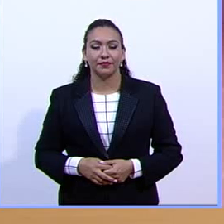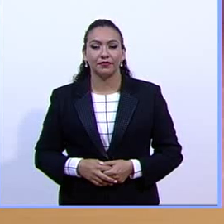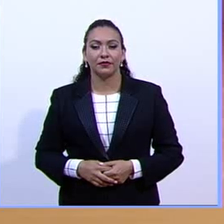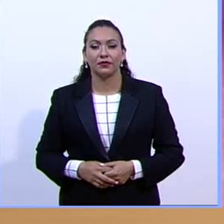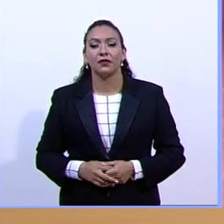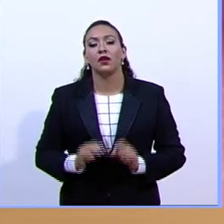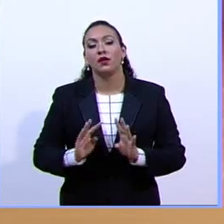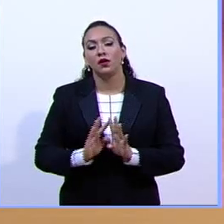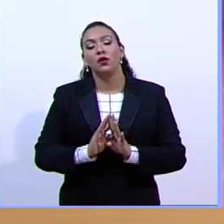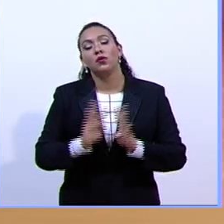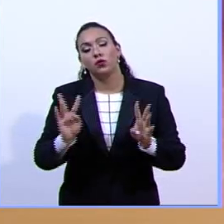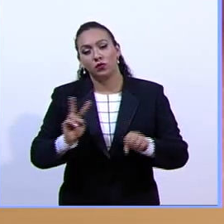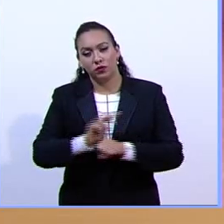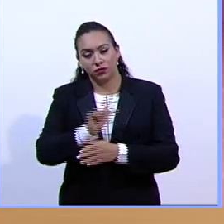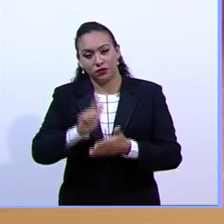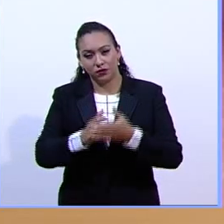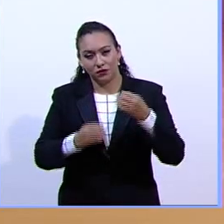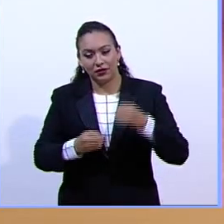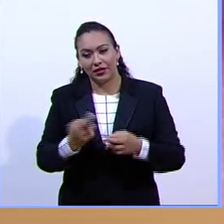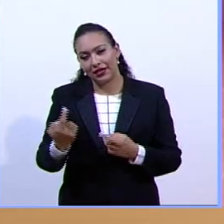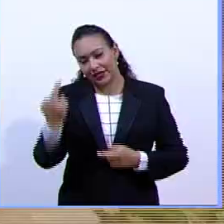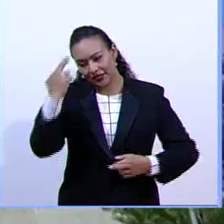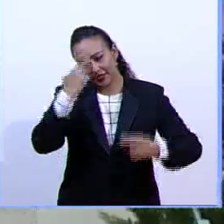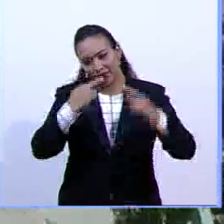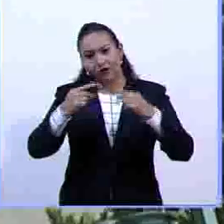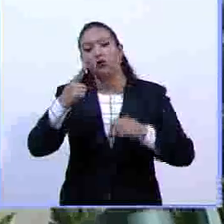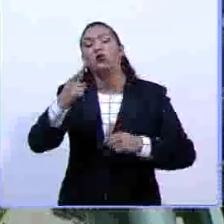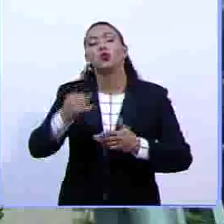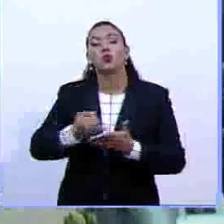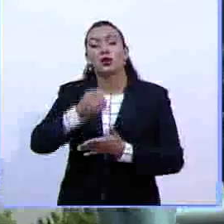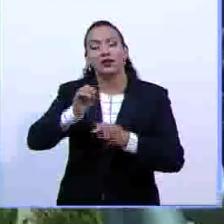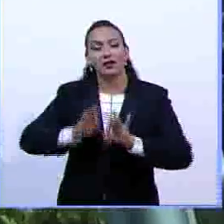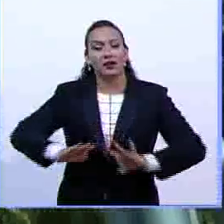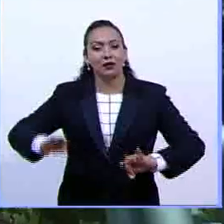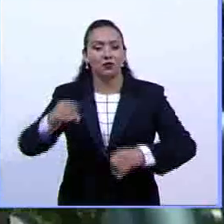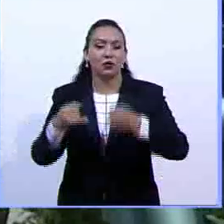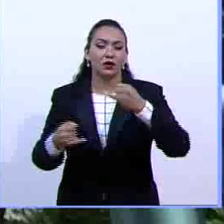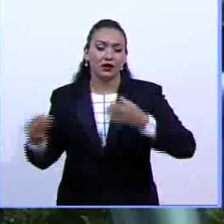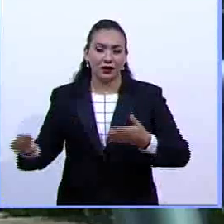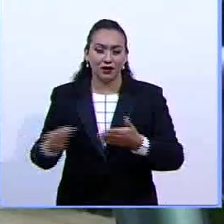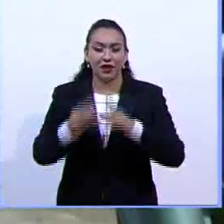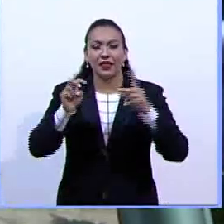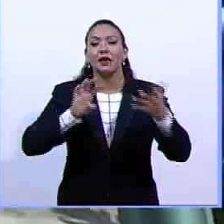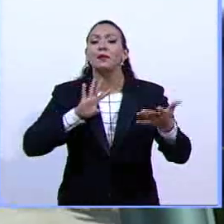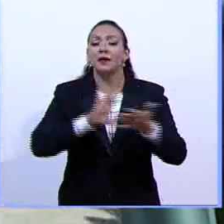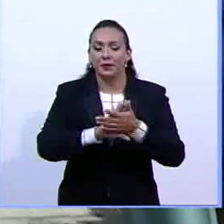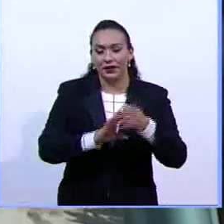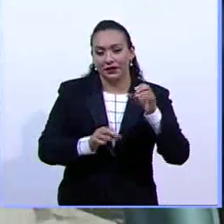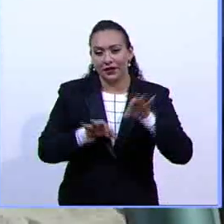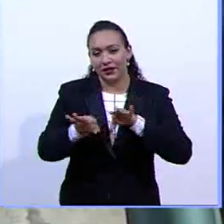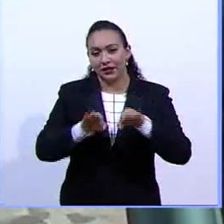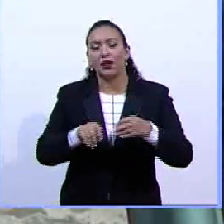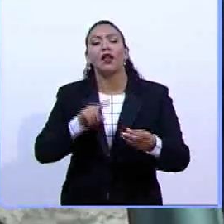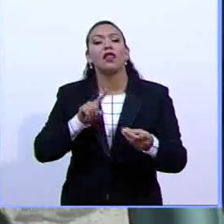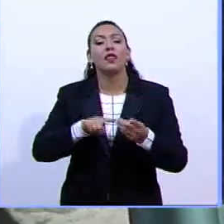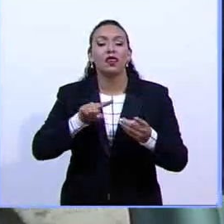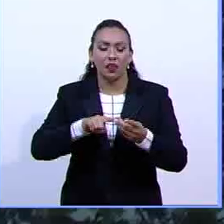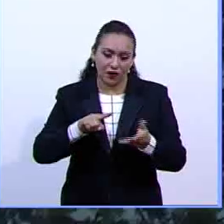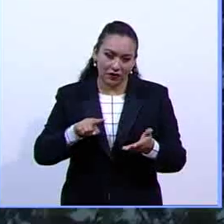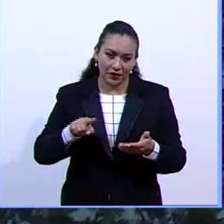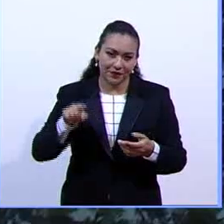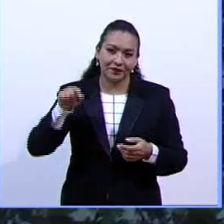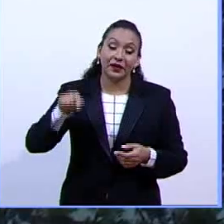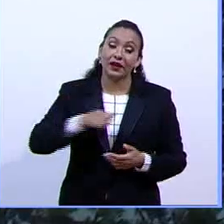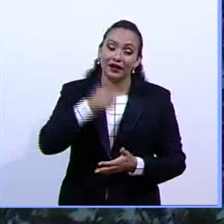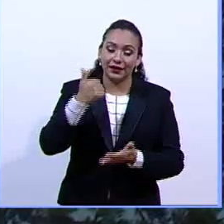El Consejo de la Judicatura Federal destacó una jurisprudencia relevante del Pleno Regional en materias penal y de trabajo de la región Centro-Norte con